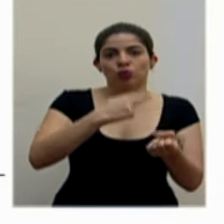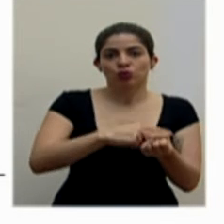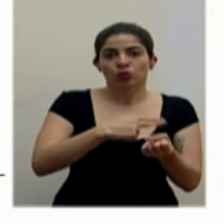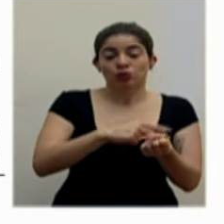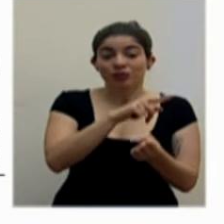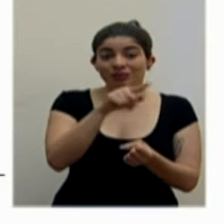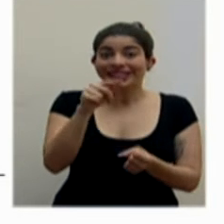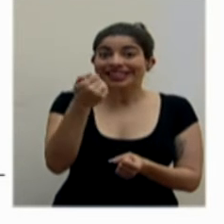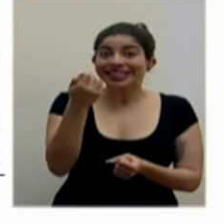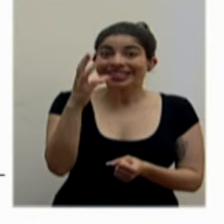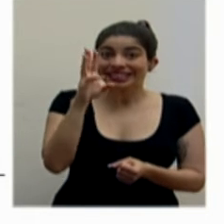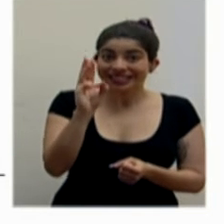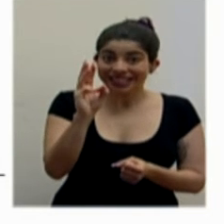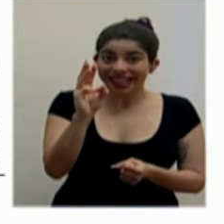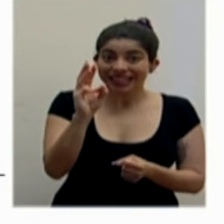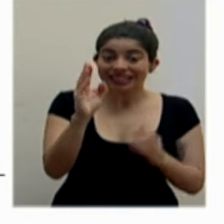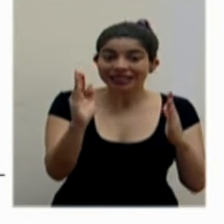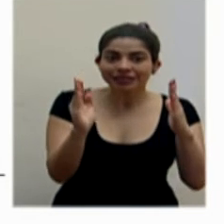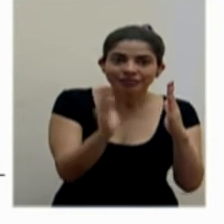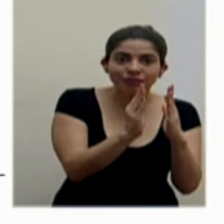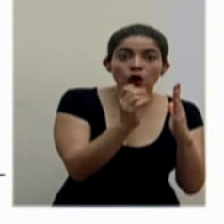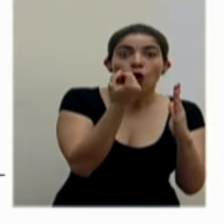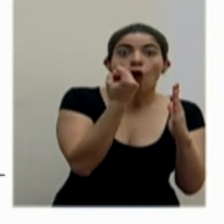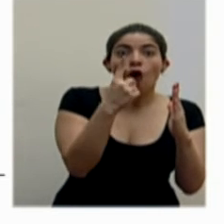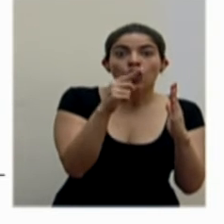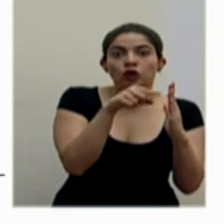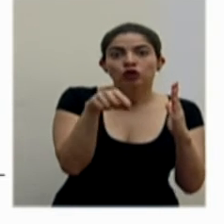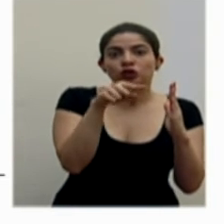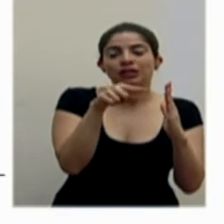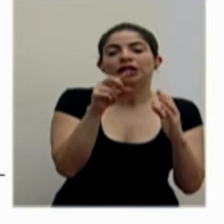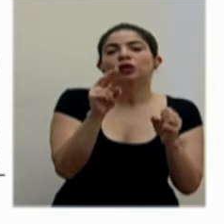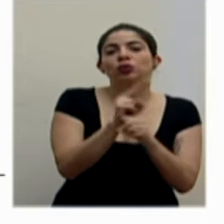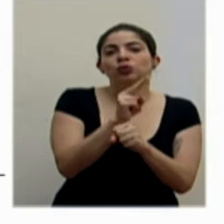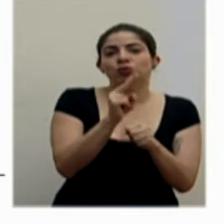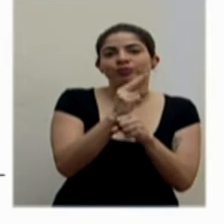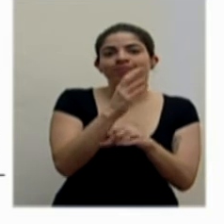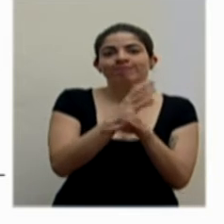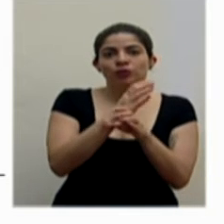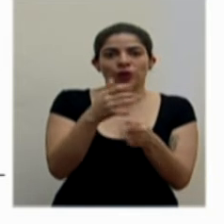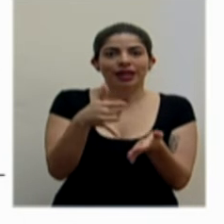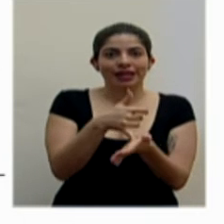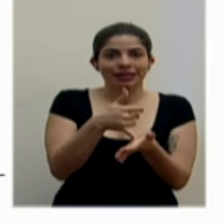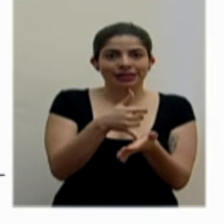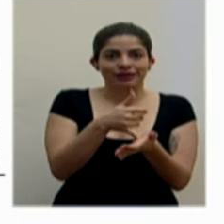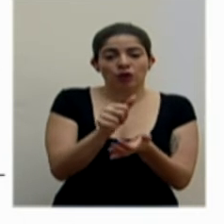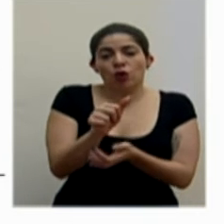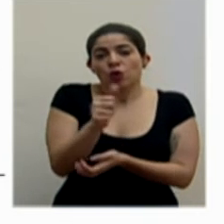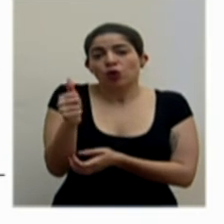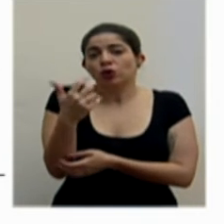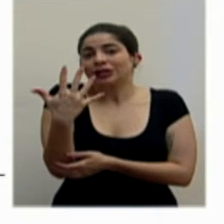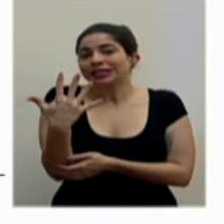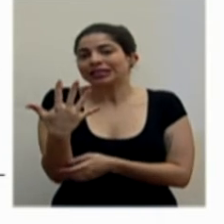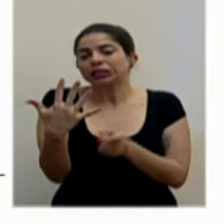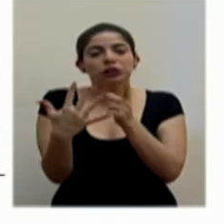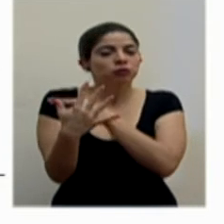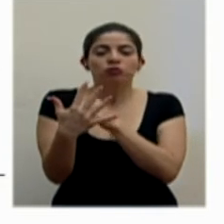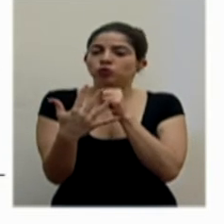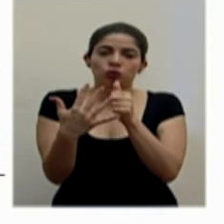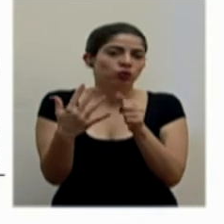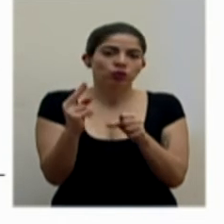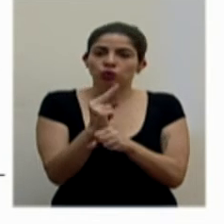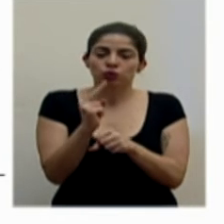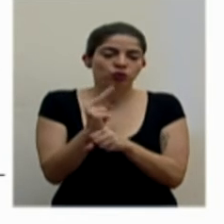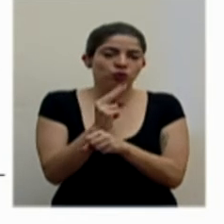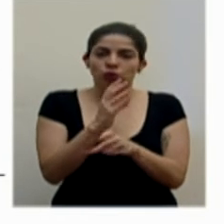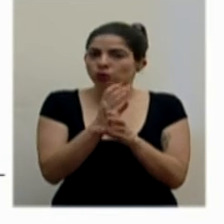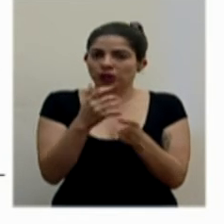esos 16, 11 requirieron de cuidados intensivos y otros 5 no requirieron de